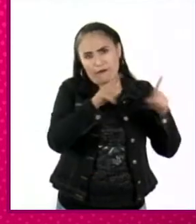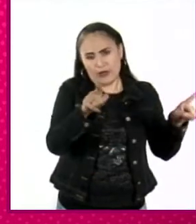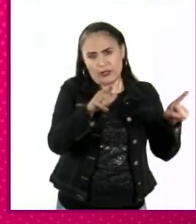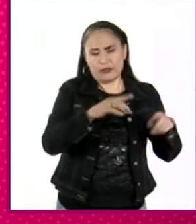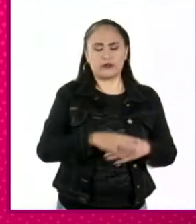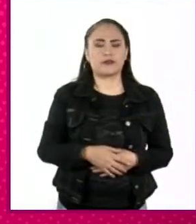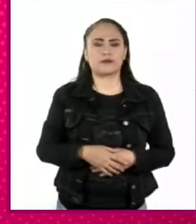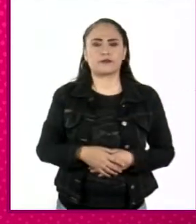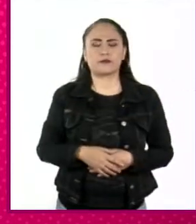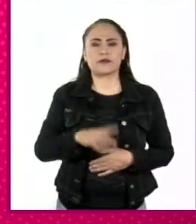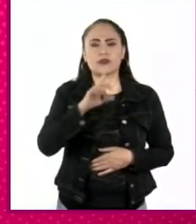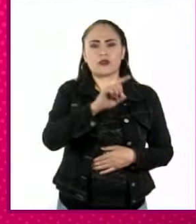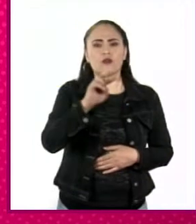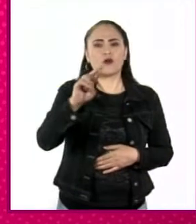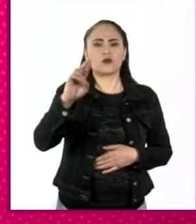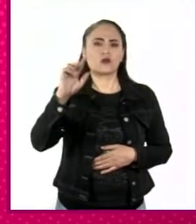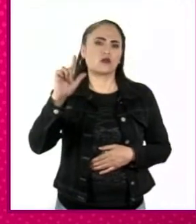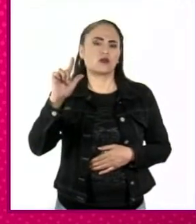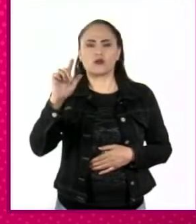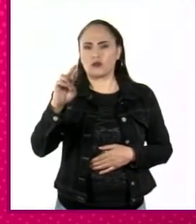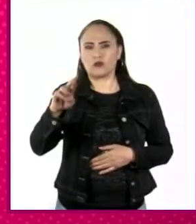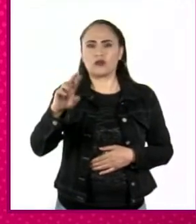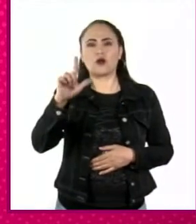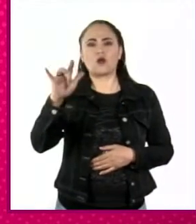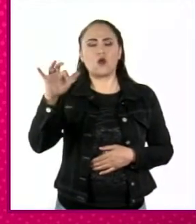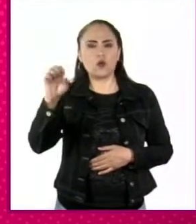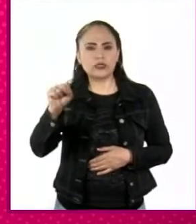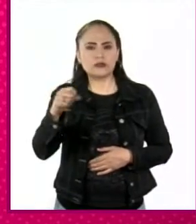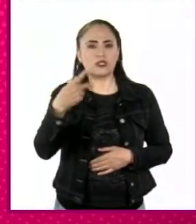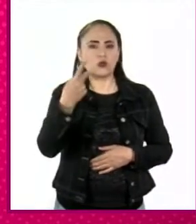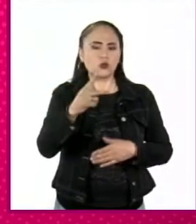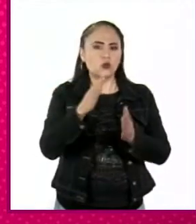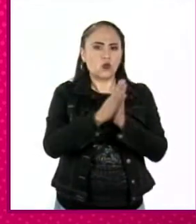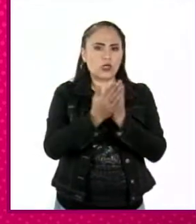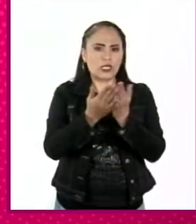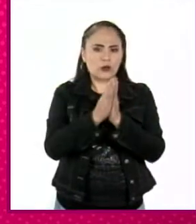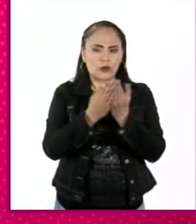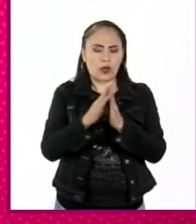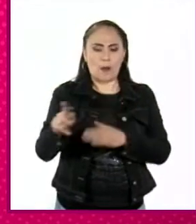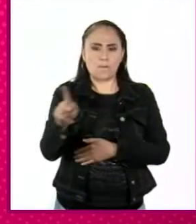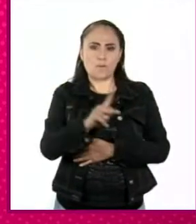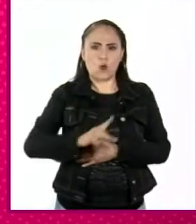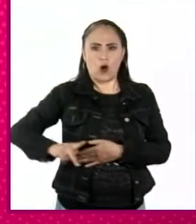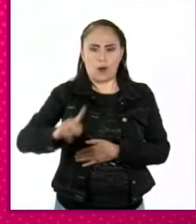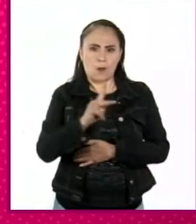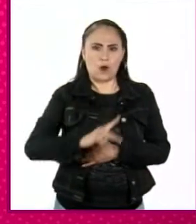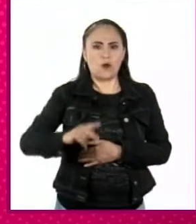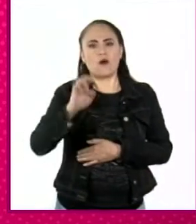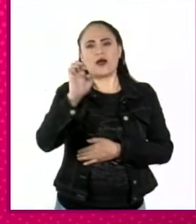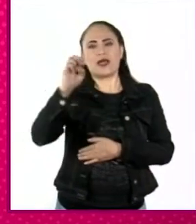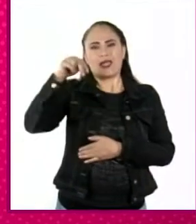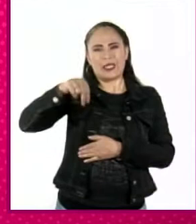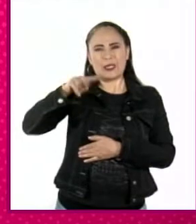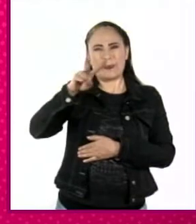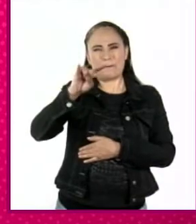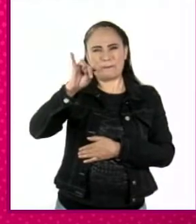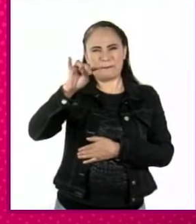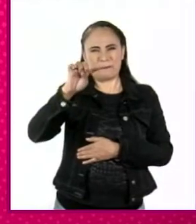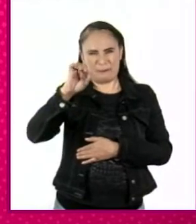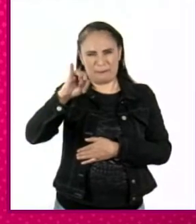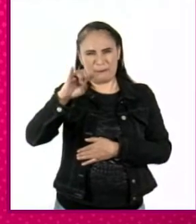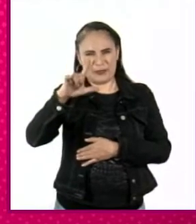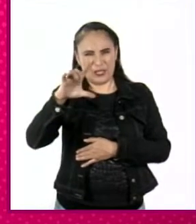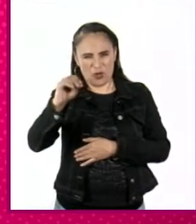plantea el doctor Luis González a través de su libro Pueblo en Vilo, que es el punto